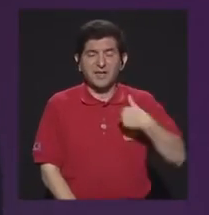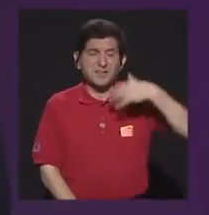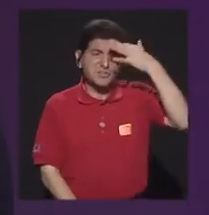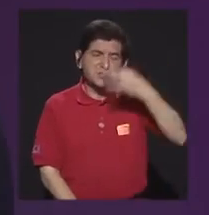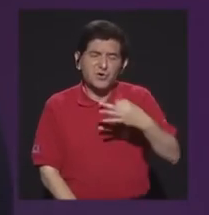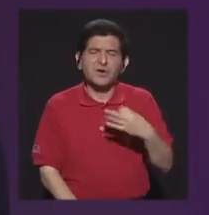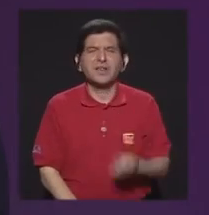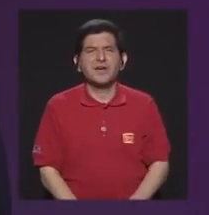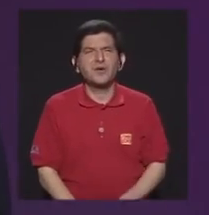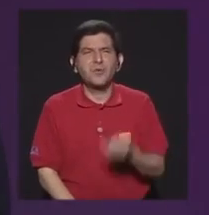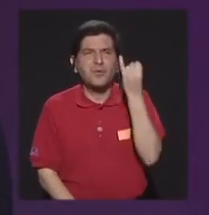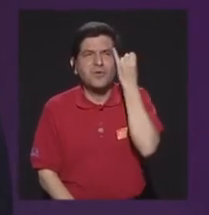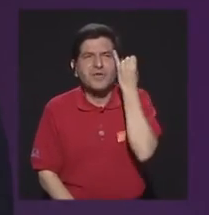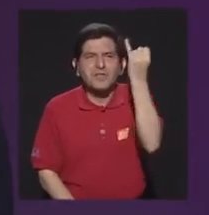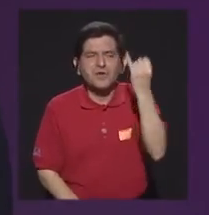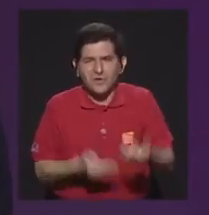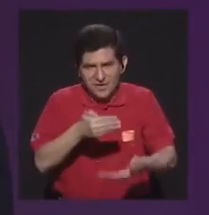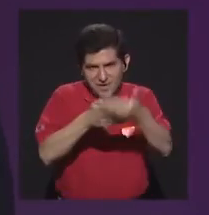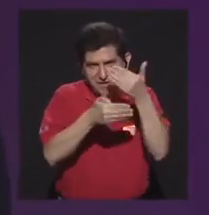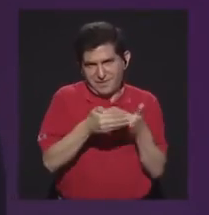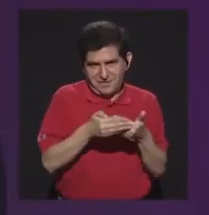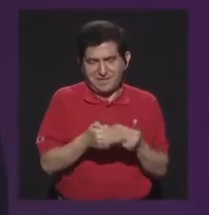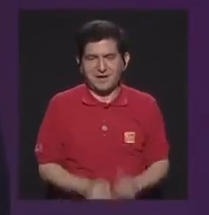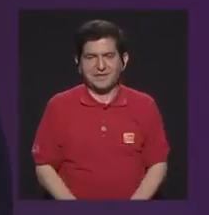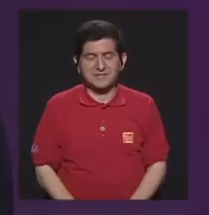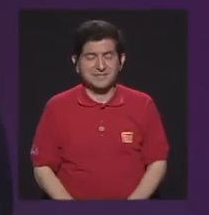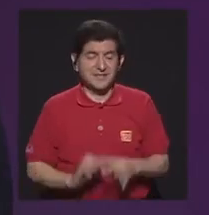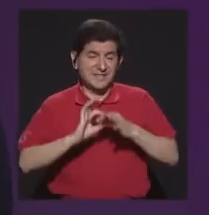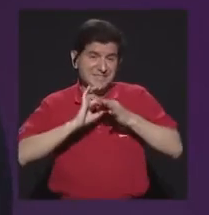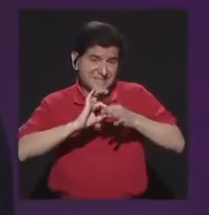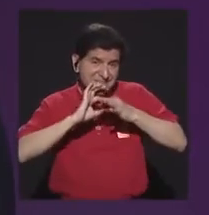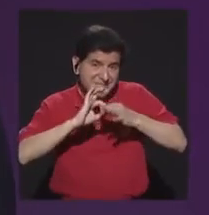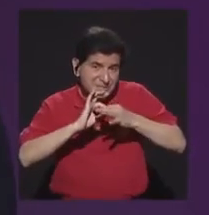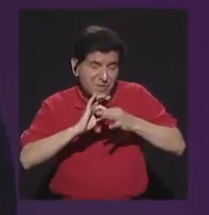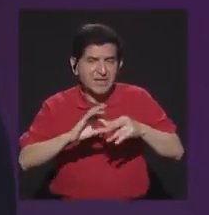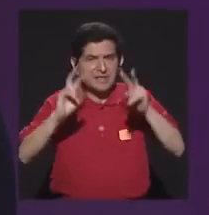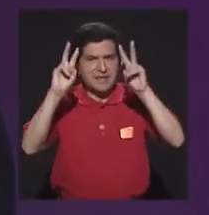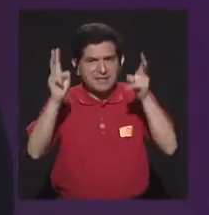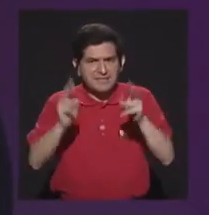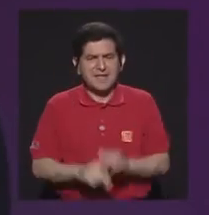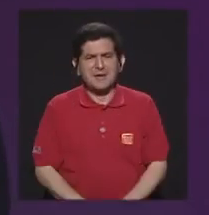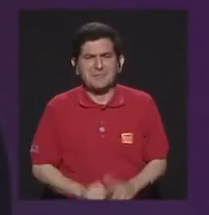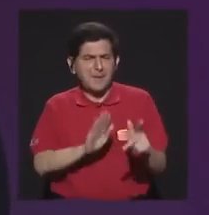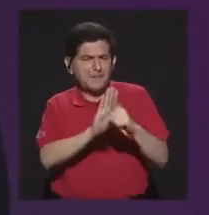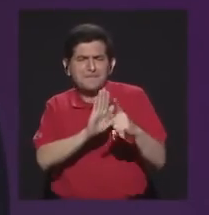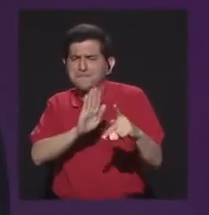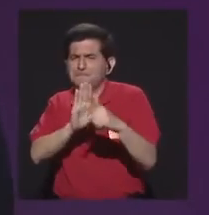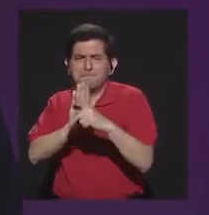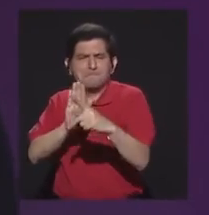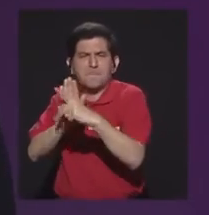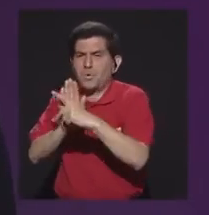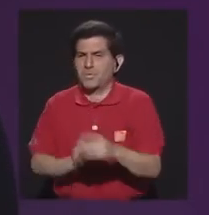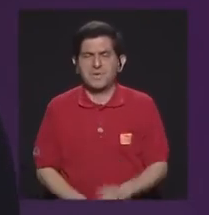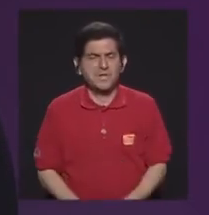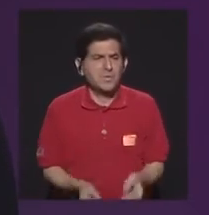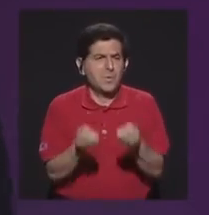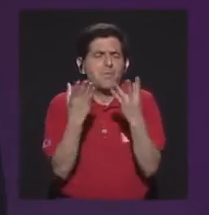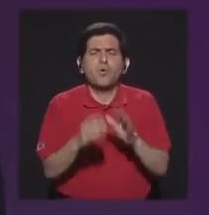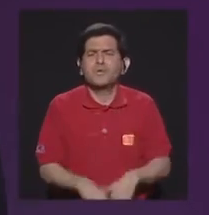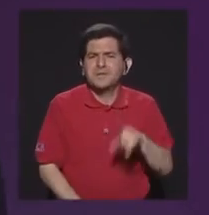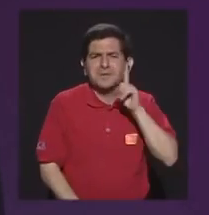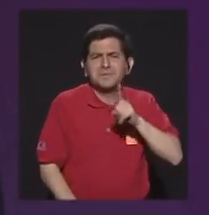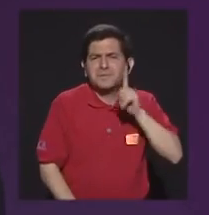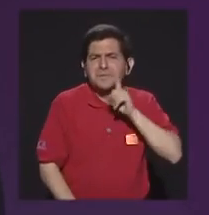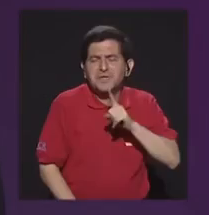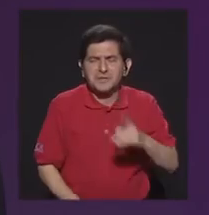tema ideológico y porque la sexualidad ha sido un tema muy tabuizado y está muy lleno de mitos y tiene